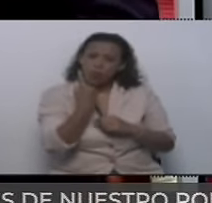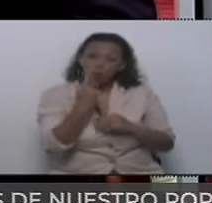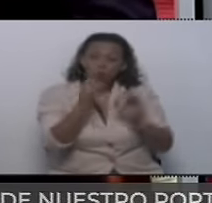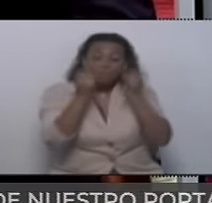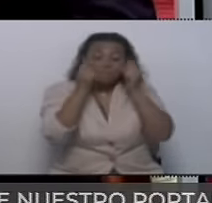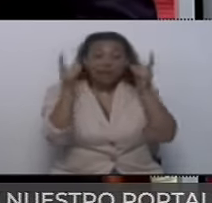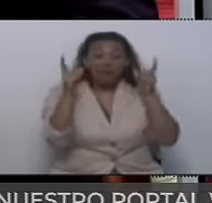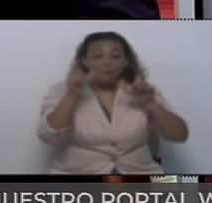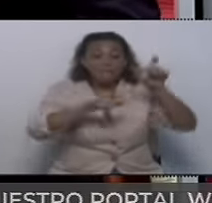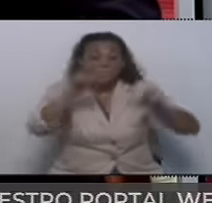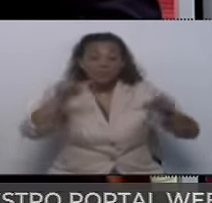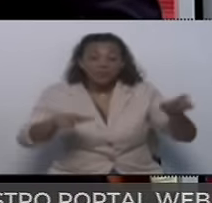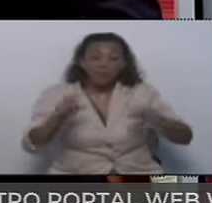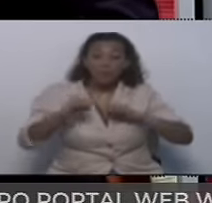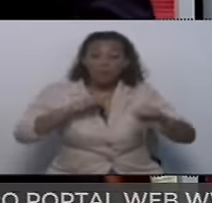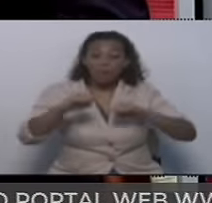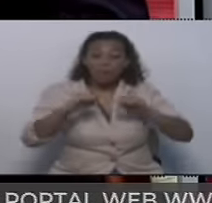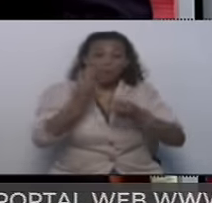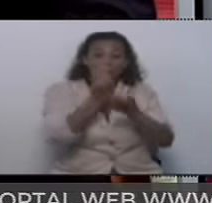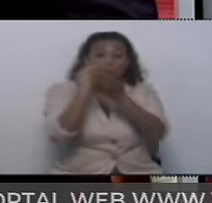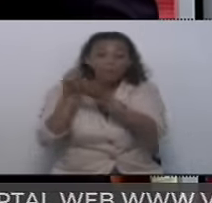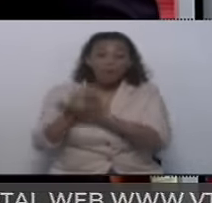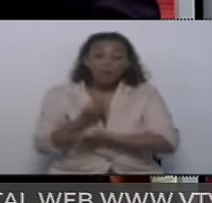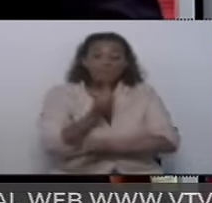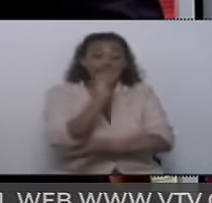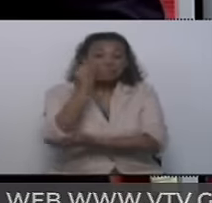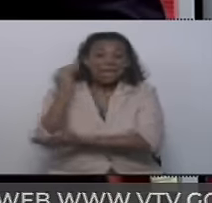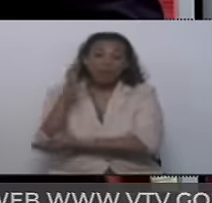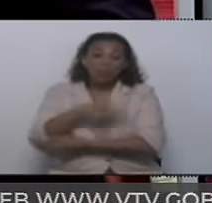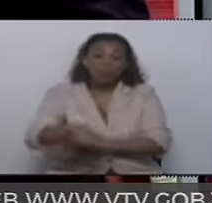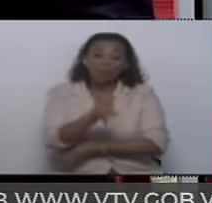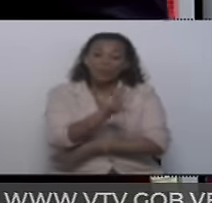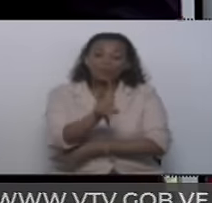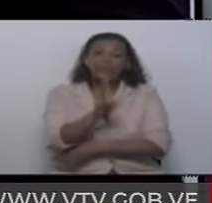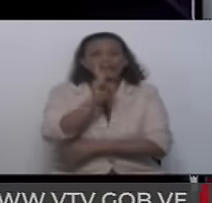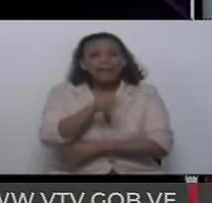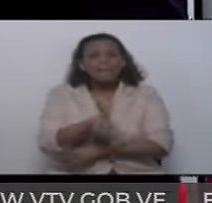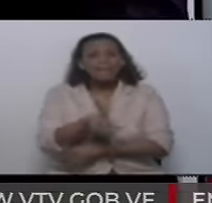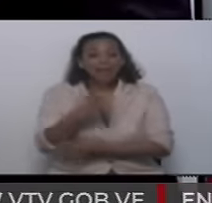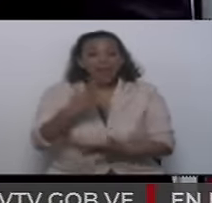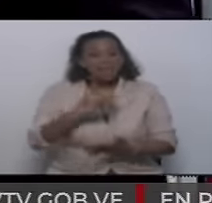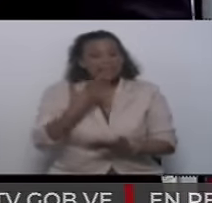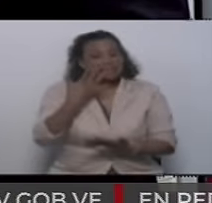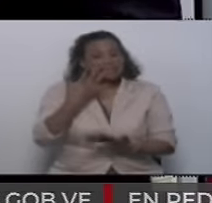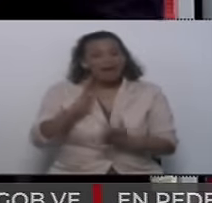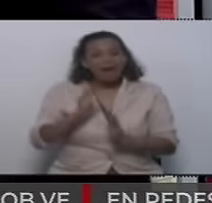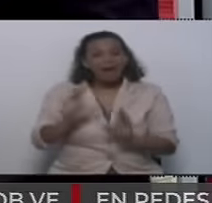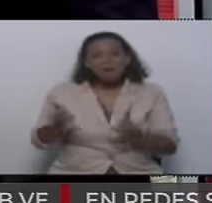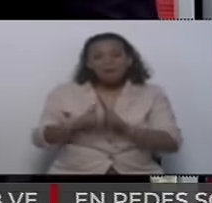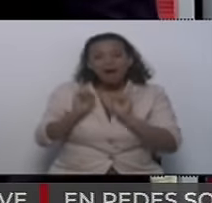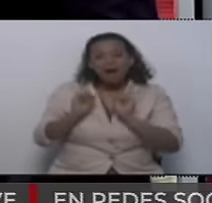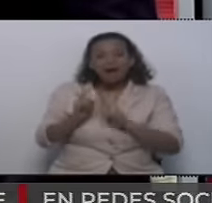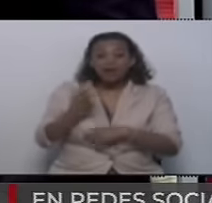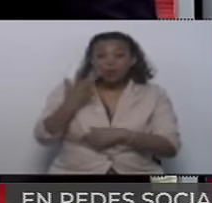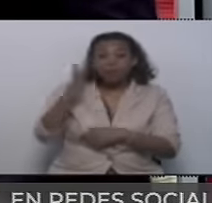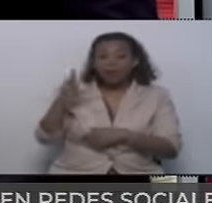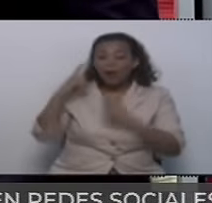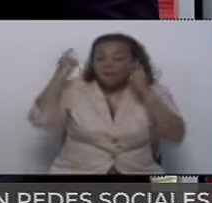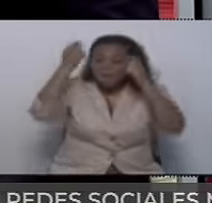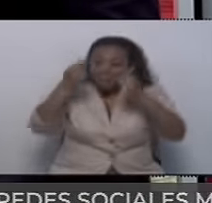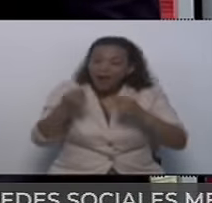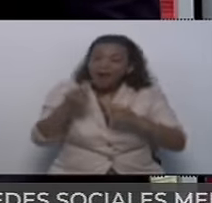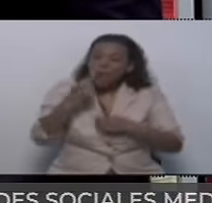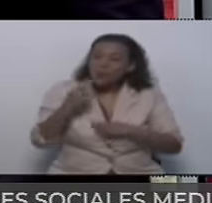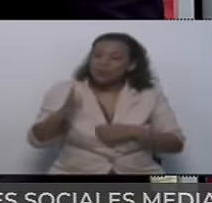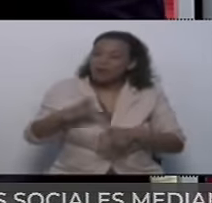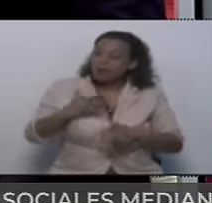cada vez más al movimiento muñequero y de muñequeras del país, sino que la siento a ella presente. Y como ella está presente con